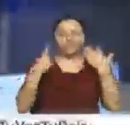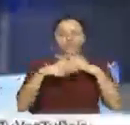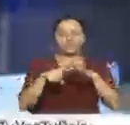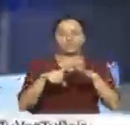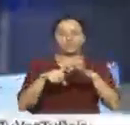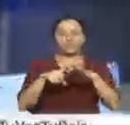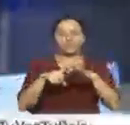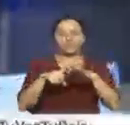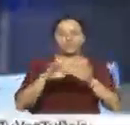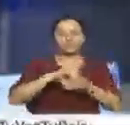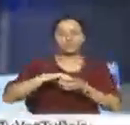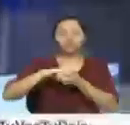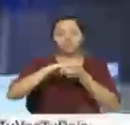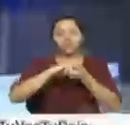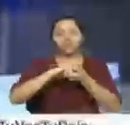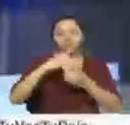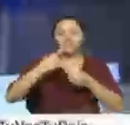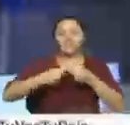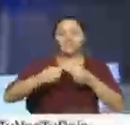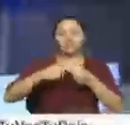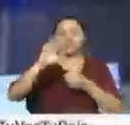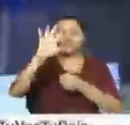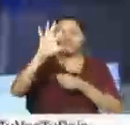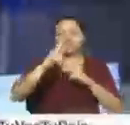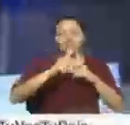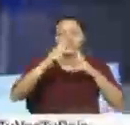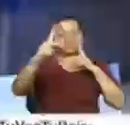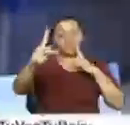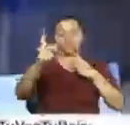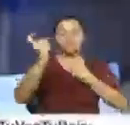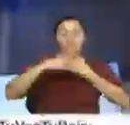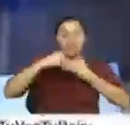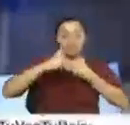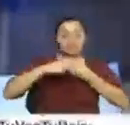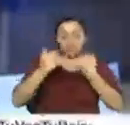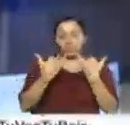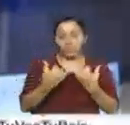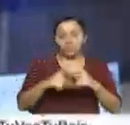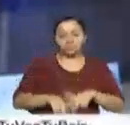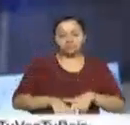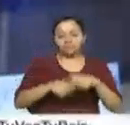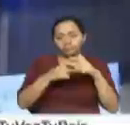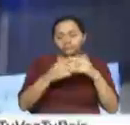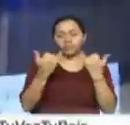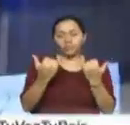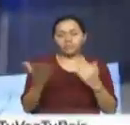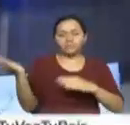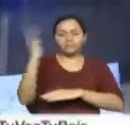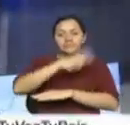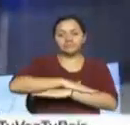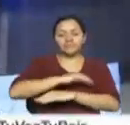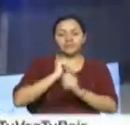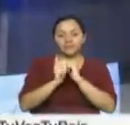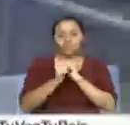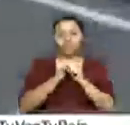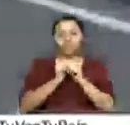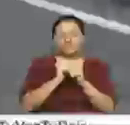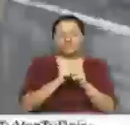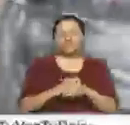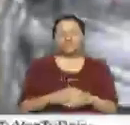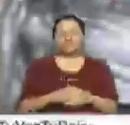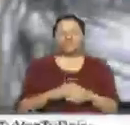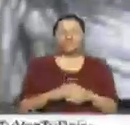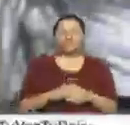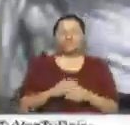Quito 5 kilómetros. Las inscripciones ya se encuentran abiertas para quienes deseen participar en esta jornada deportiva.